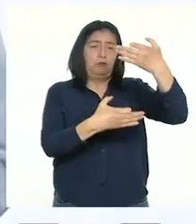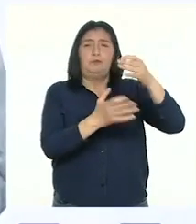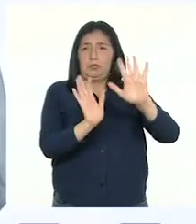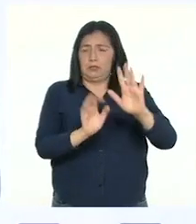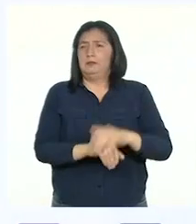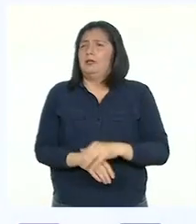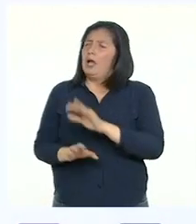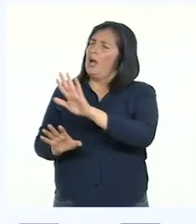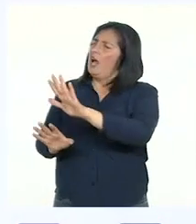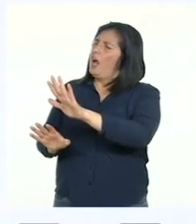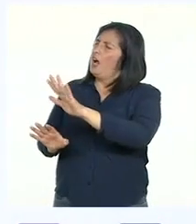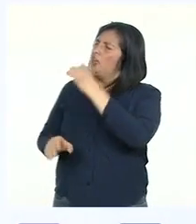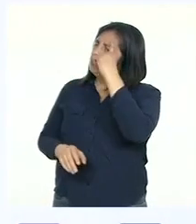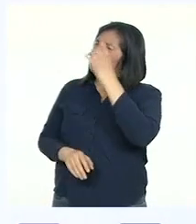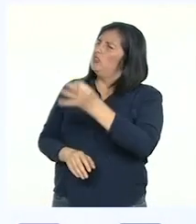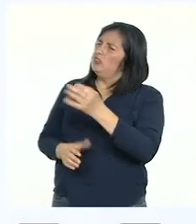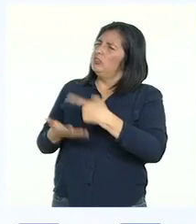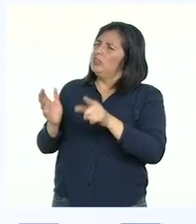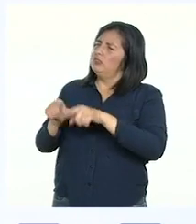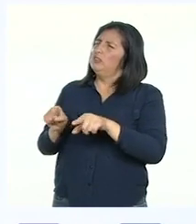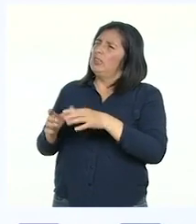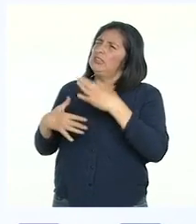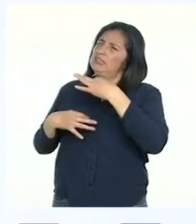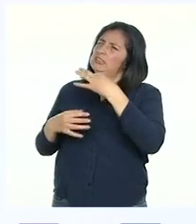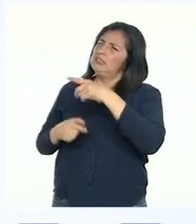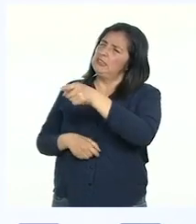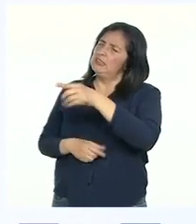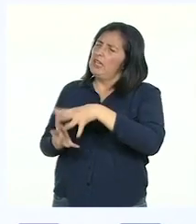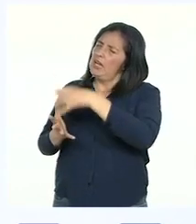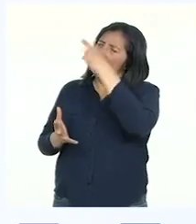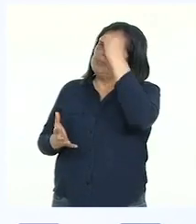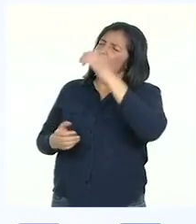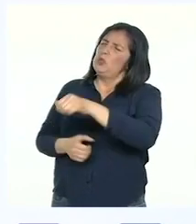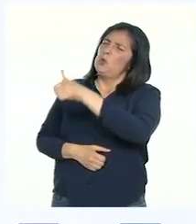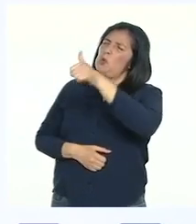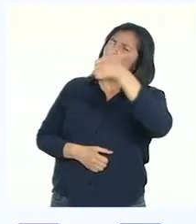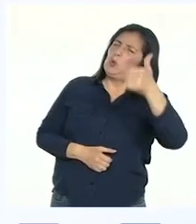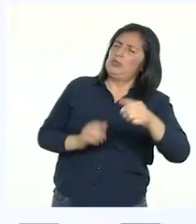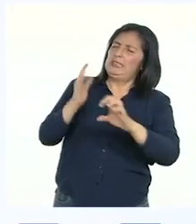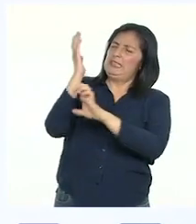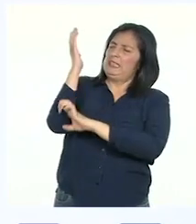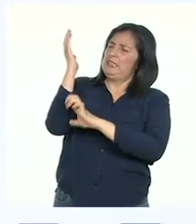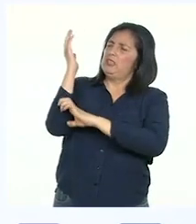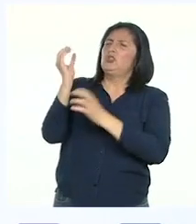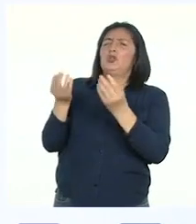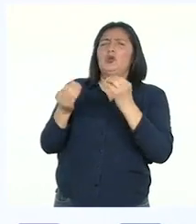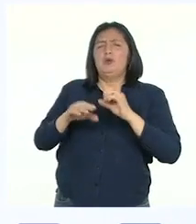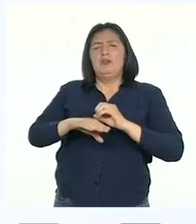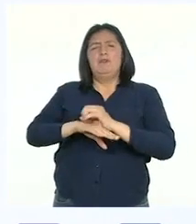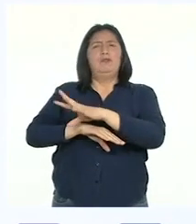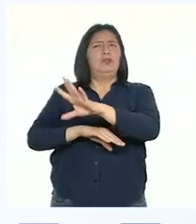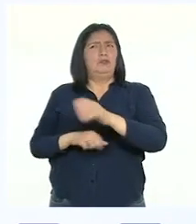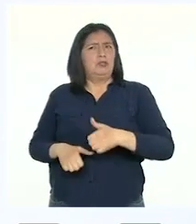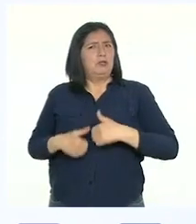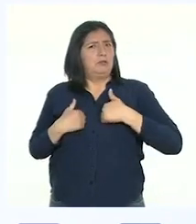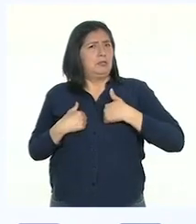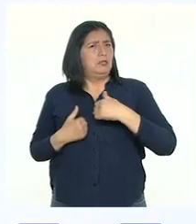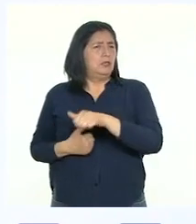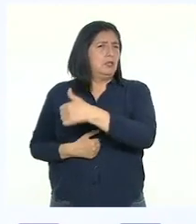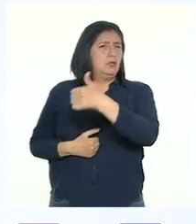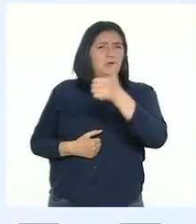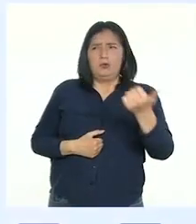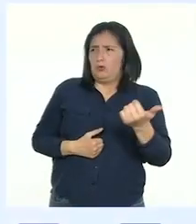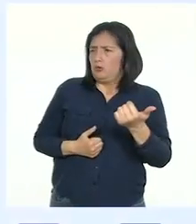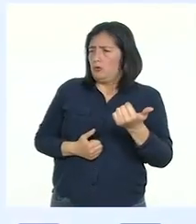descriptiva. Profesor, creo que sería muy interesante aprender también sobre las otras estaciones y cómo influyen en nuestra vida y en la de los demás